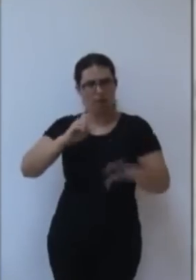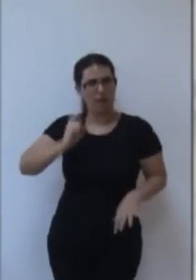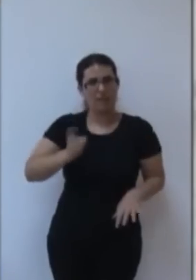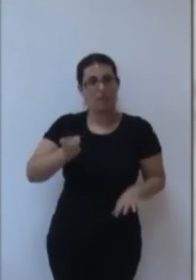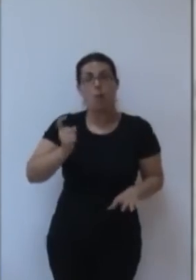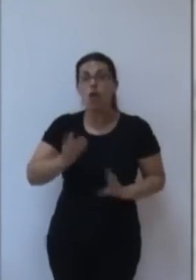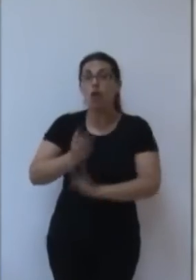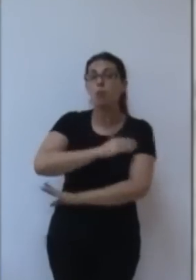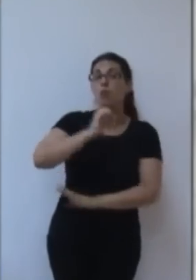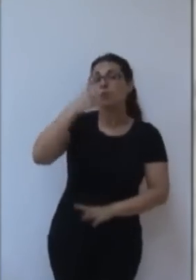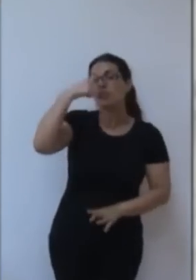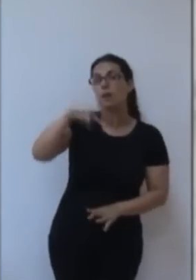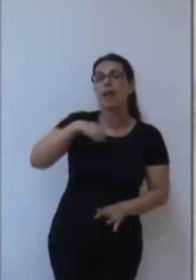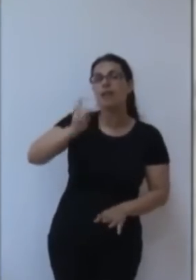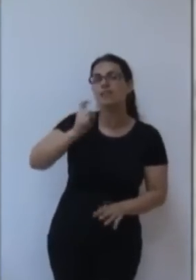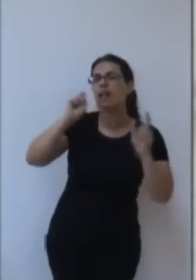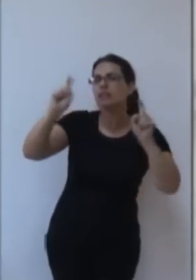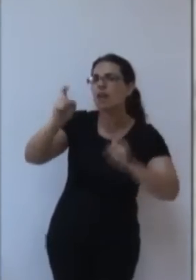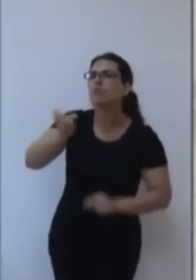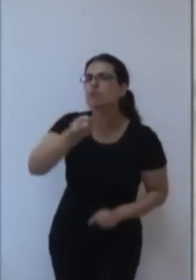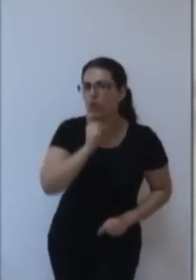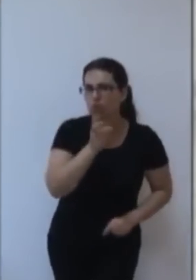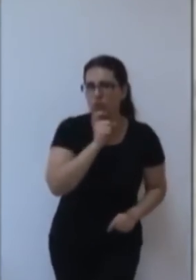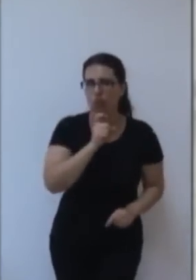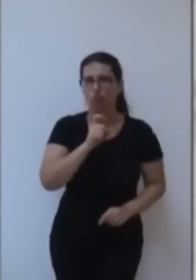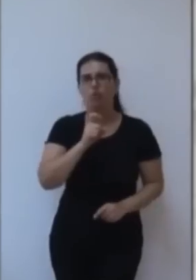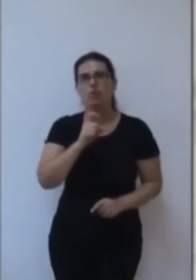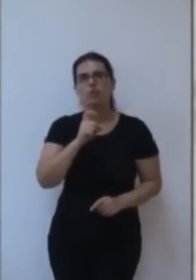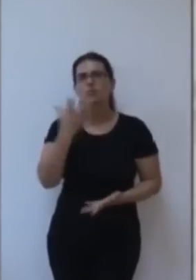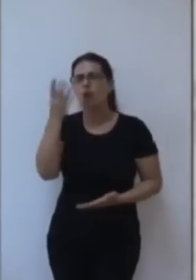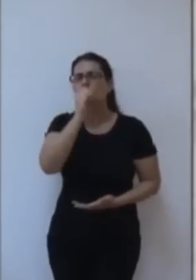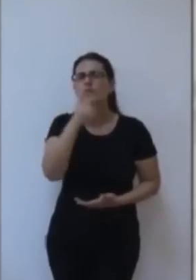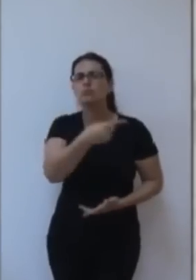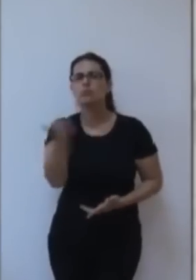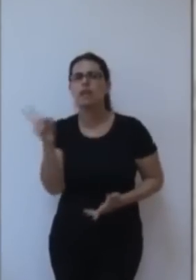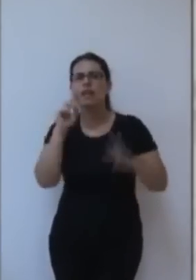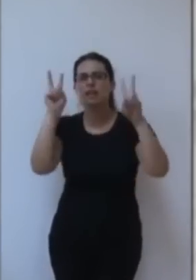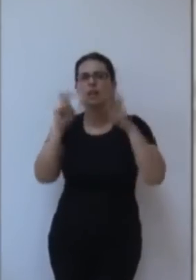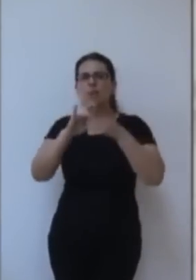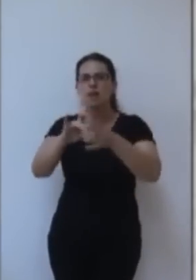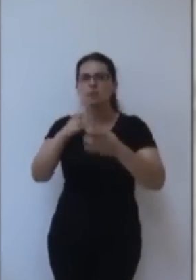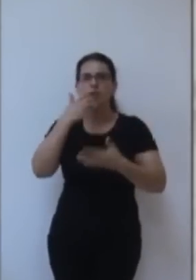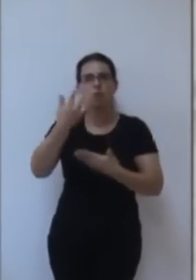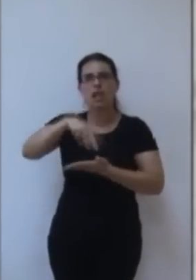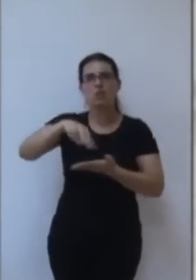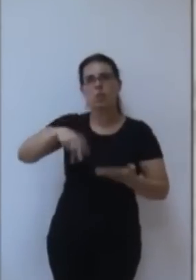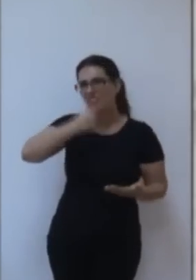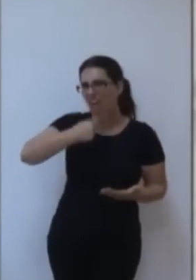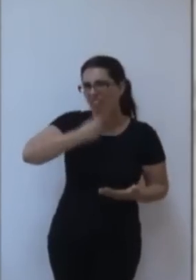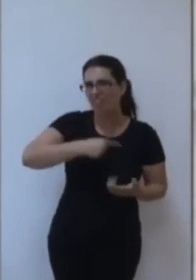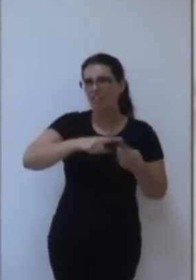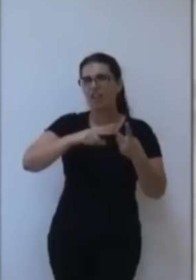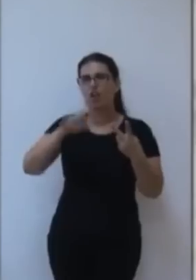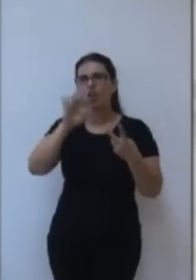cómo hay que formarles a estas personas, con qué herramientas. ¿Qué opináis del tema de la lectura fácil también y de todo